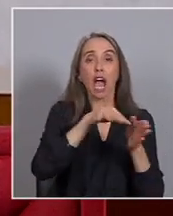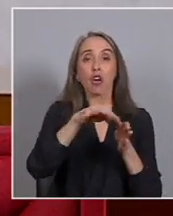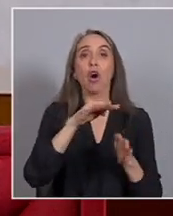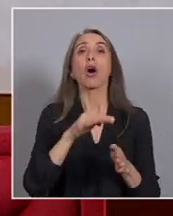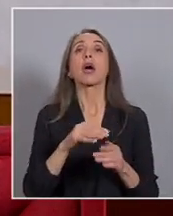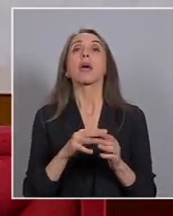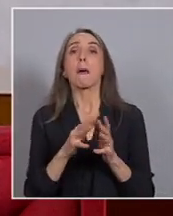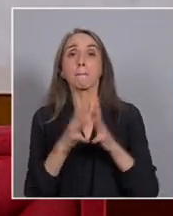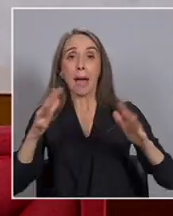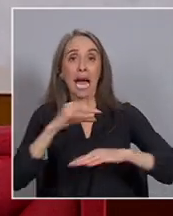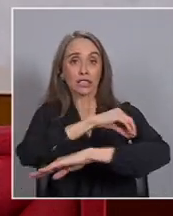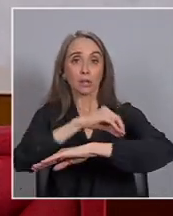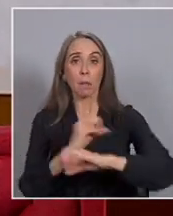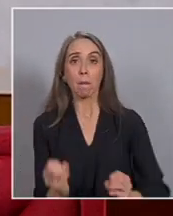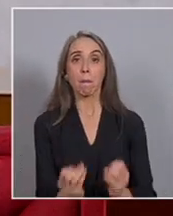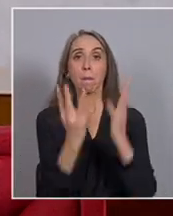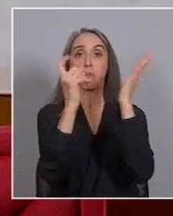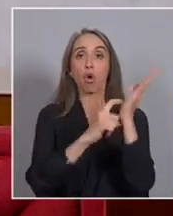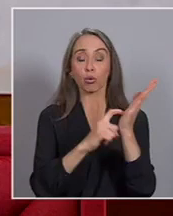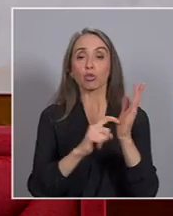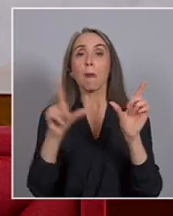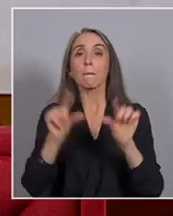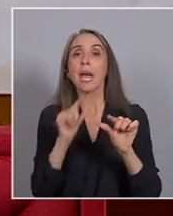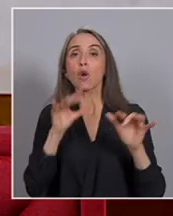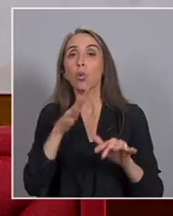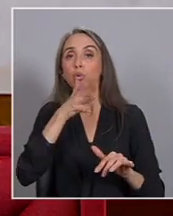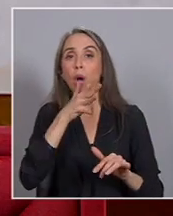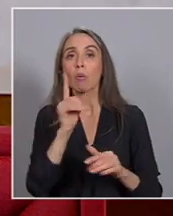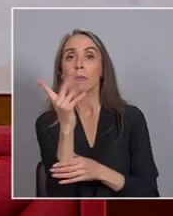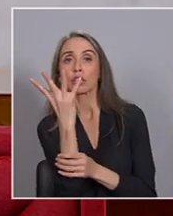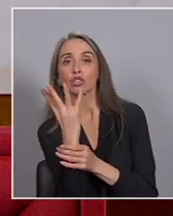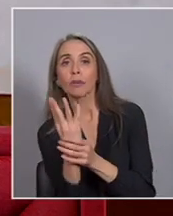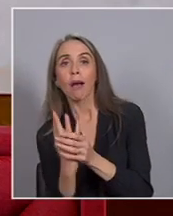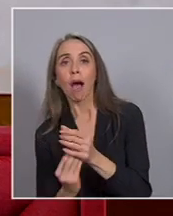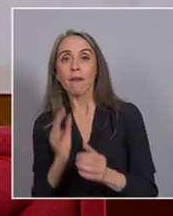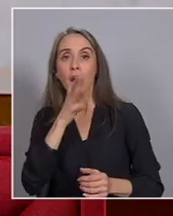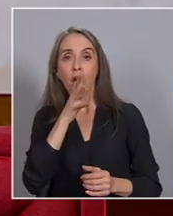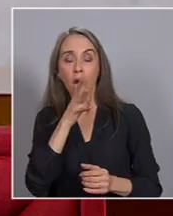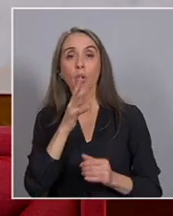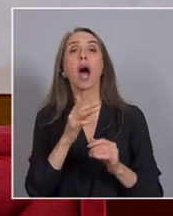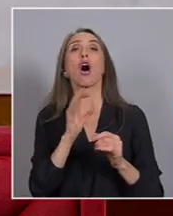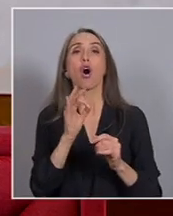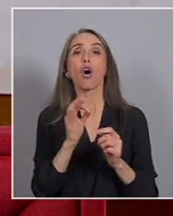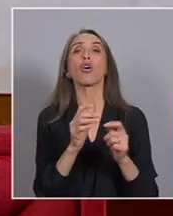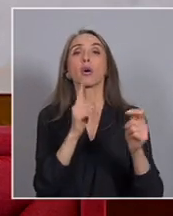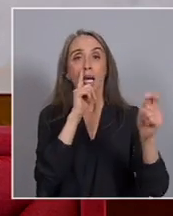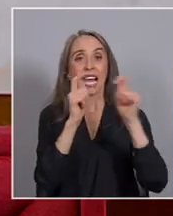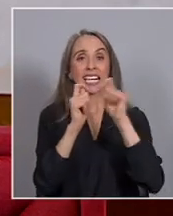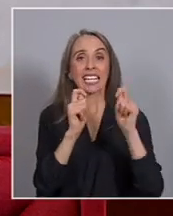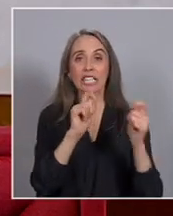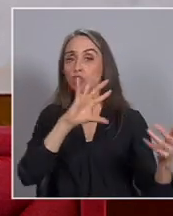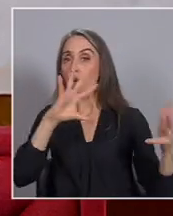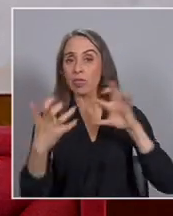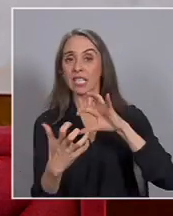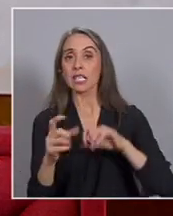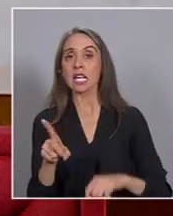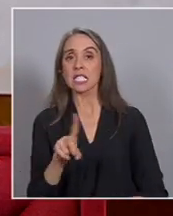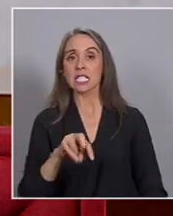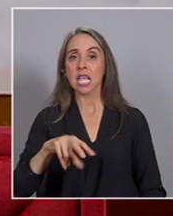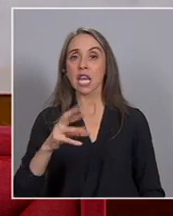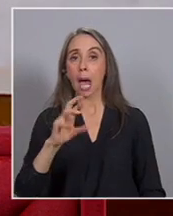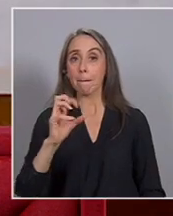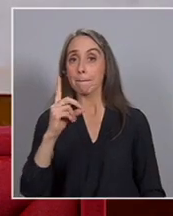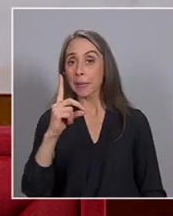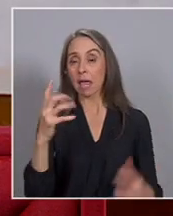con menos agua, garantizar su uso sustentable, o en la gestión de riesgo de desastres que lidera Senapred y